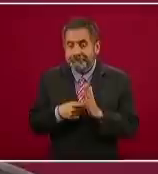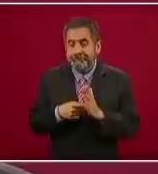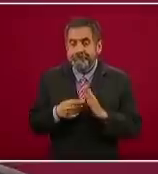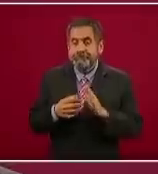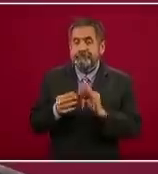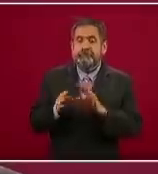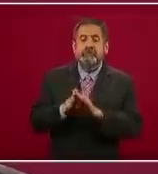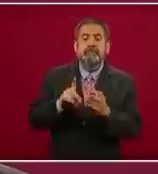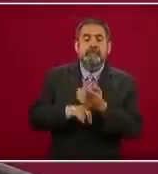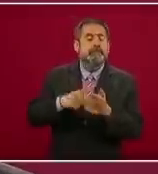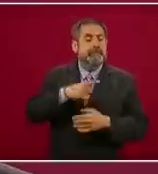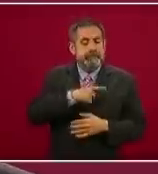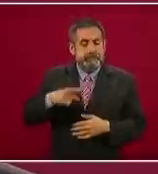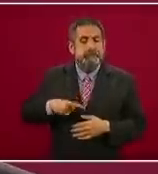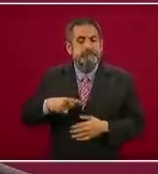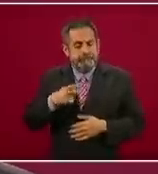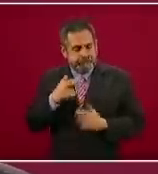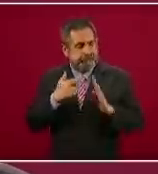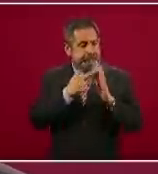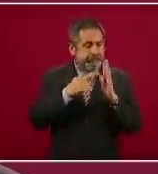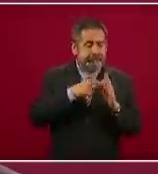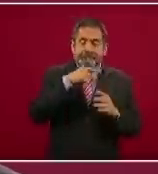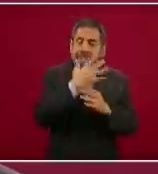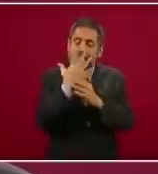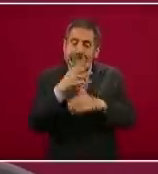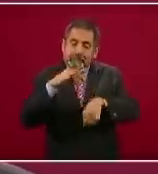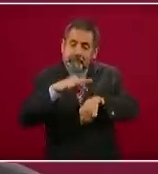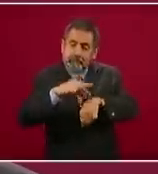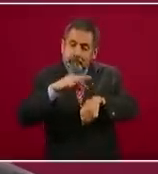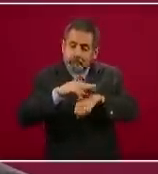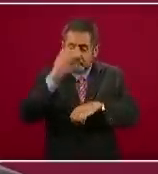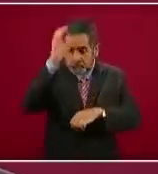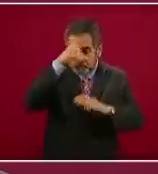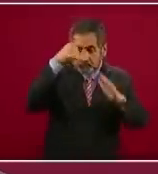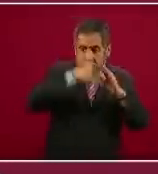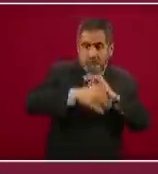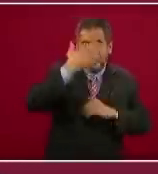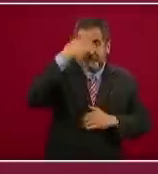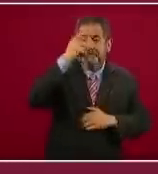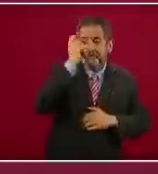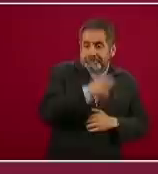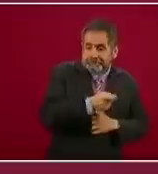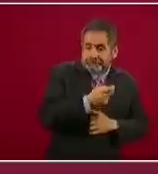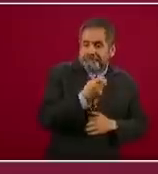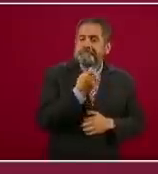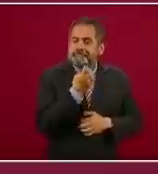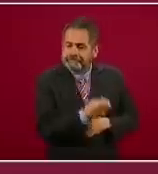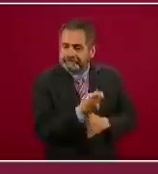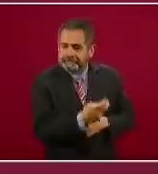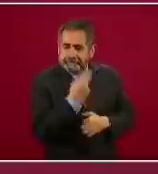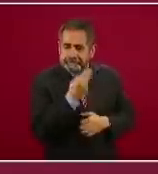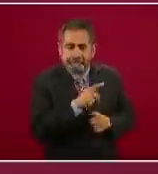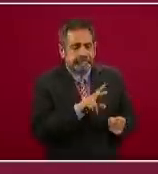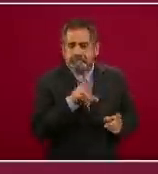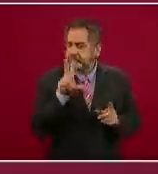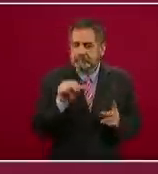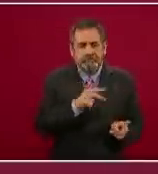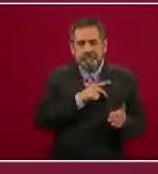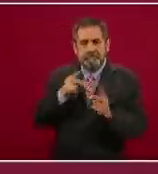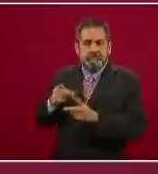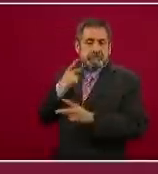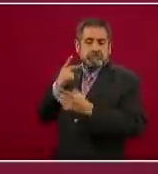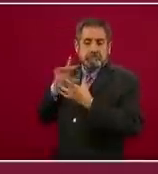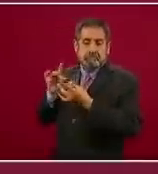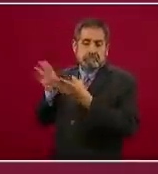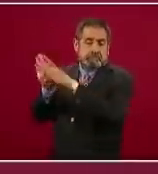indica que hay que usar las medidas científicamente válidas, apropiadas a la situación y sin